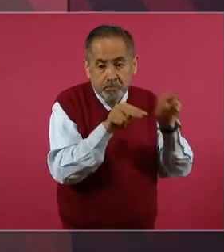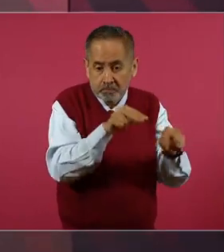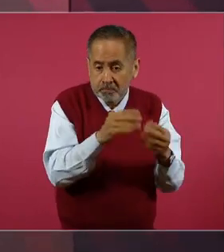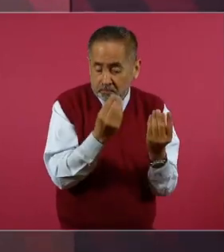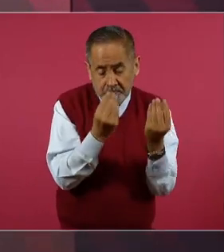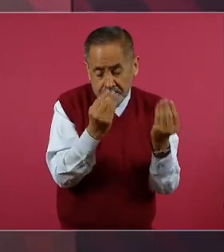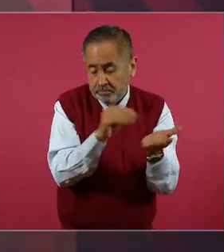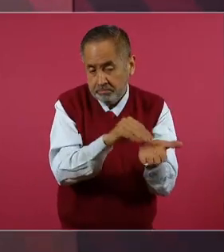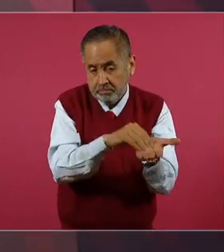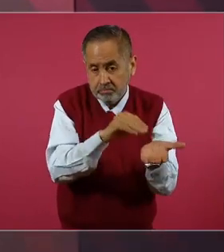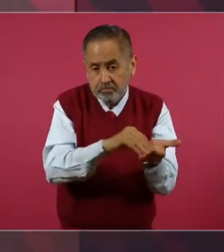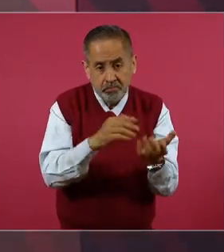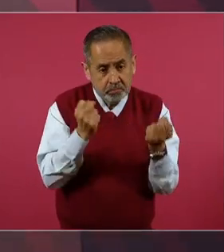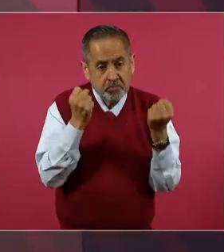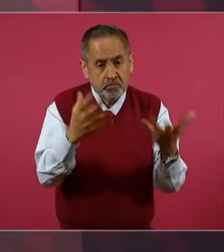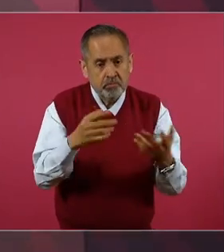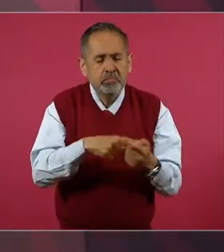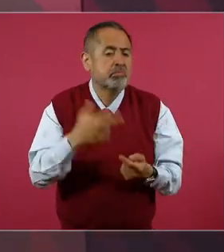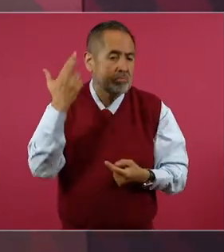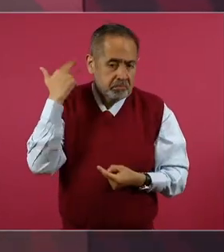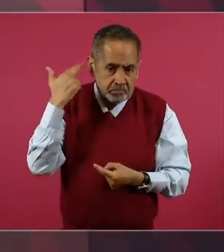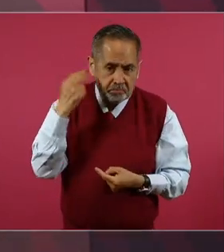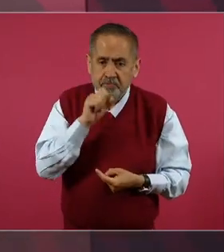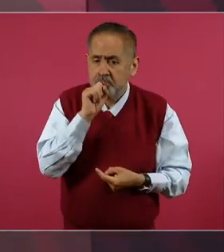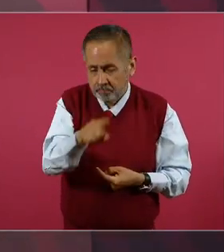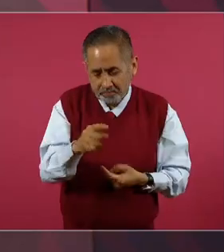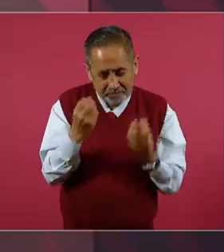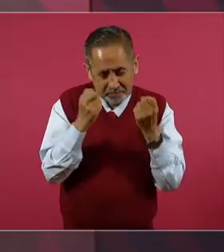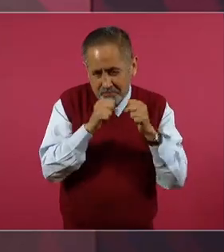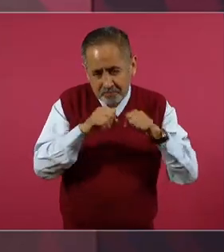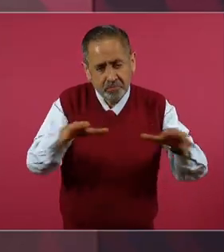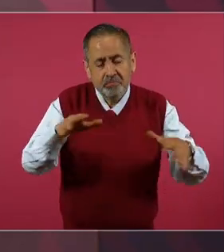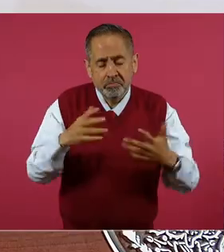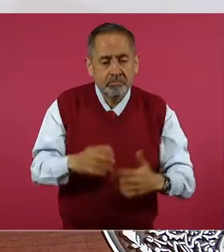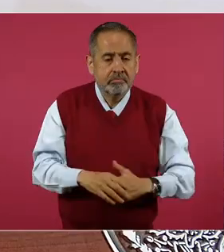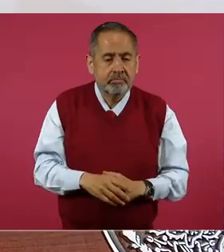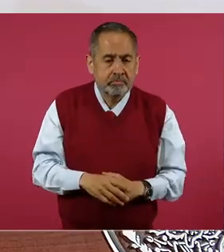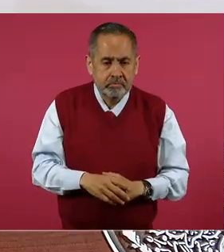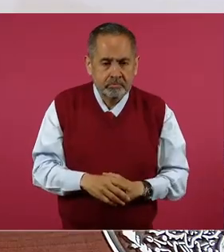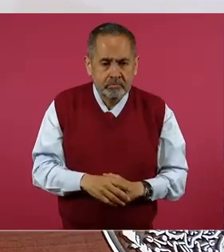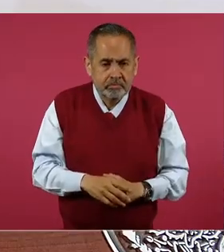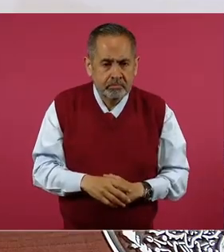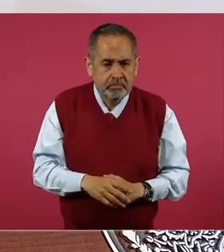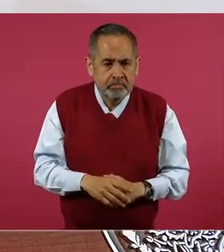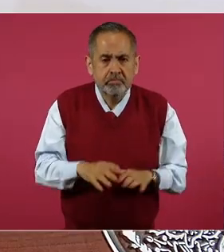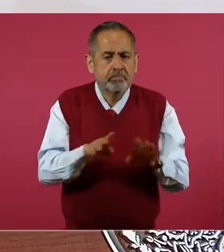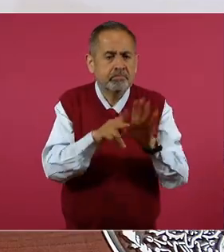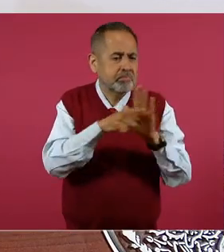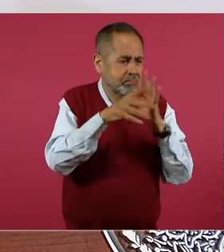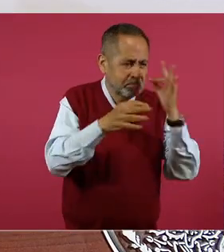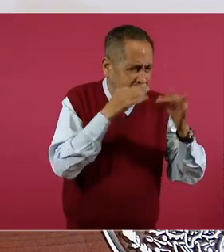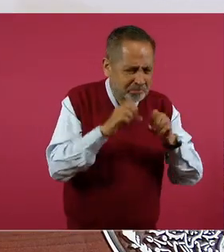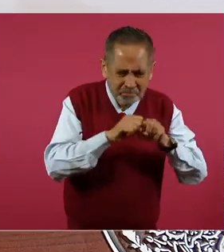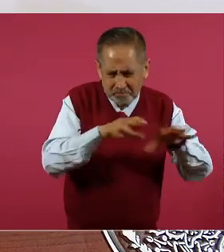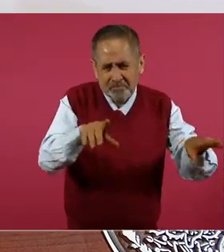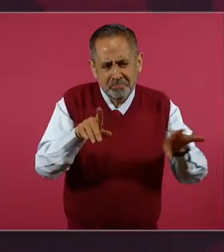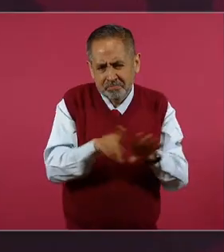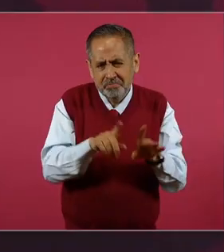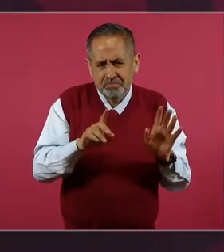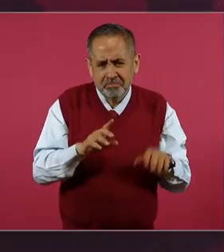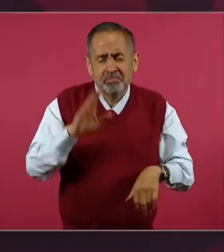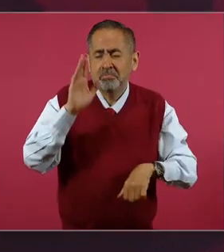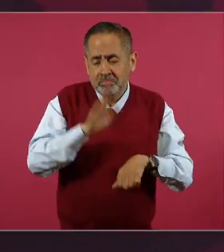todavía. Y la radio también. Ah, y la prensa escrita,